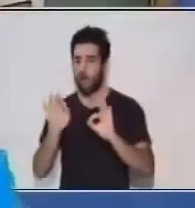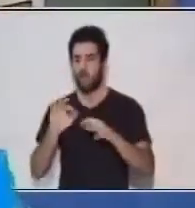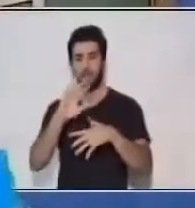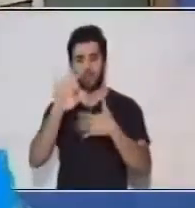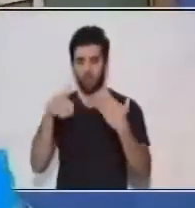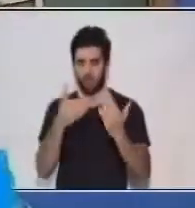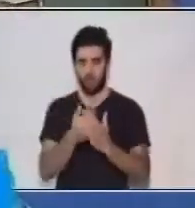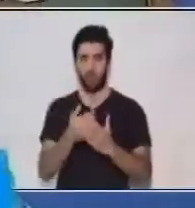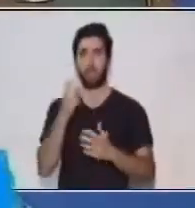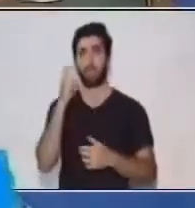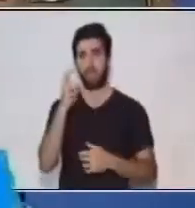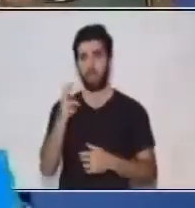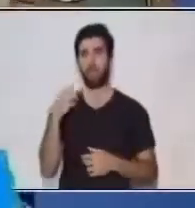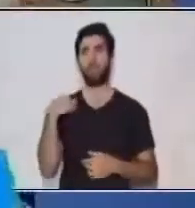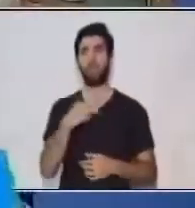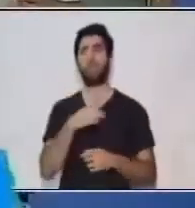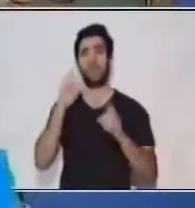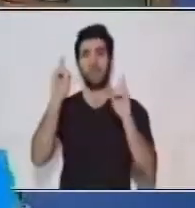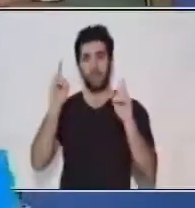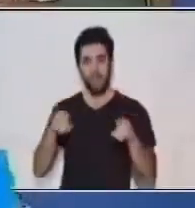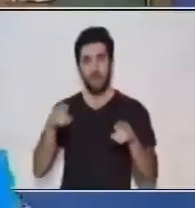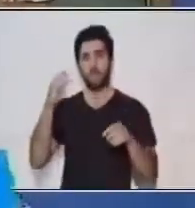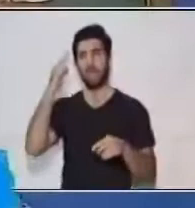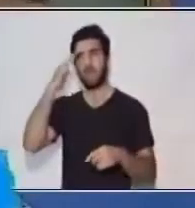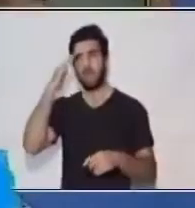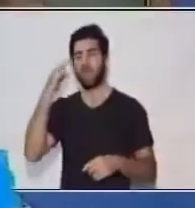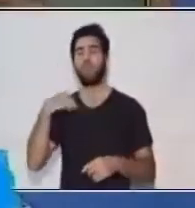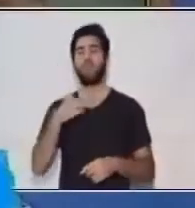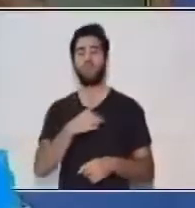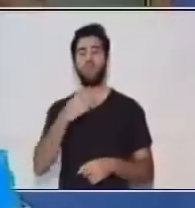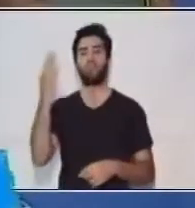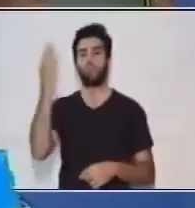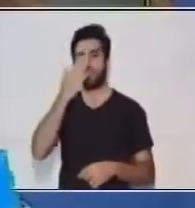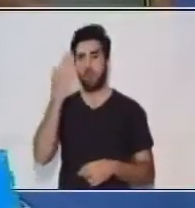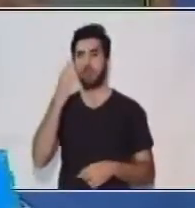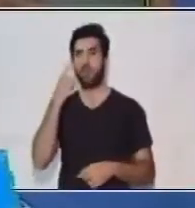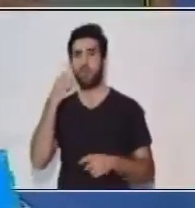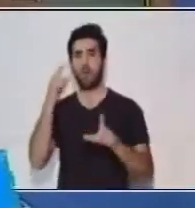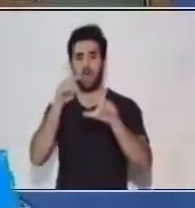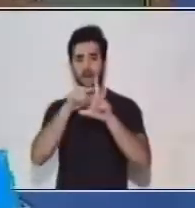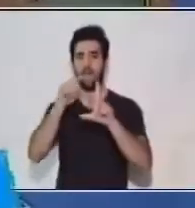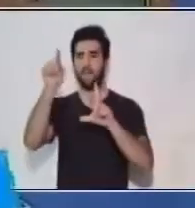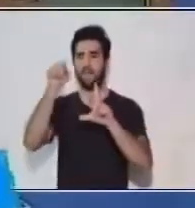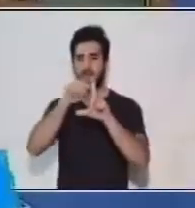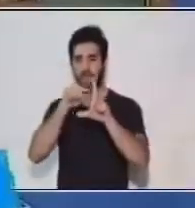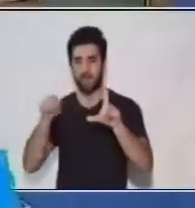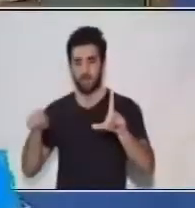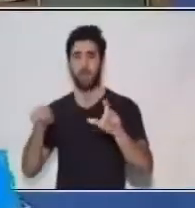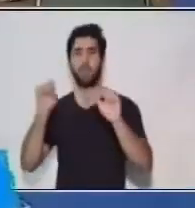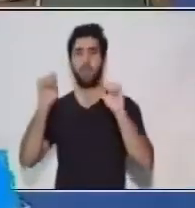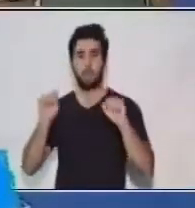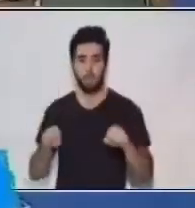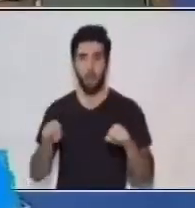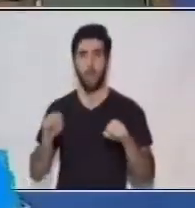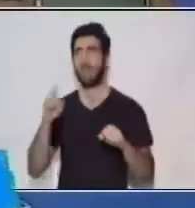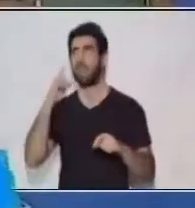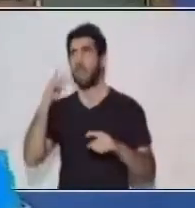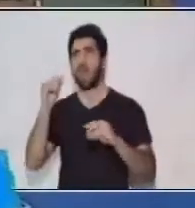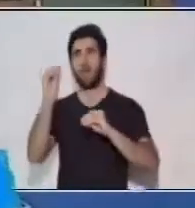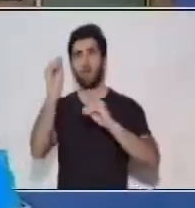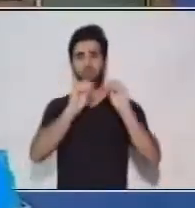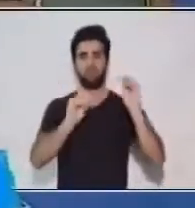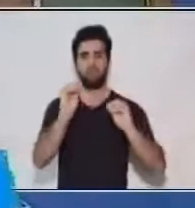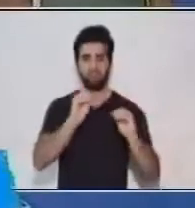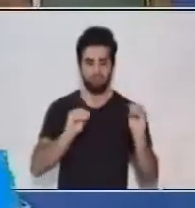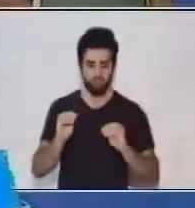que considerar que cuando nosotros estudiamos vectores también se puede descomponer. Y a estos